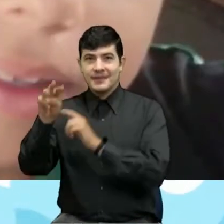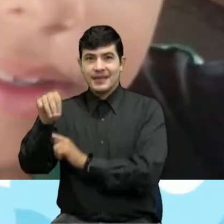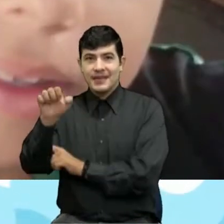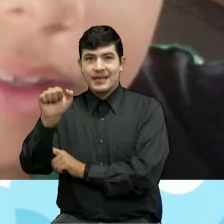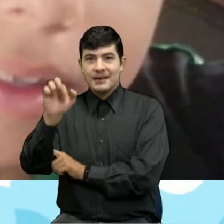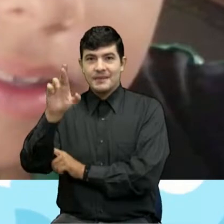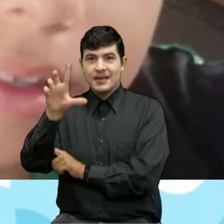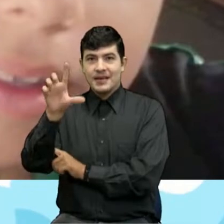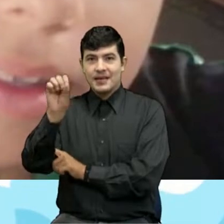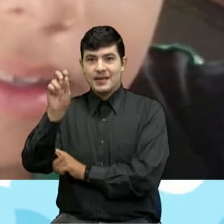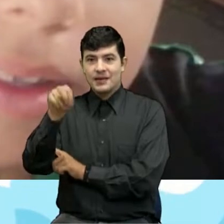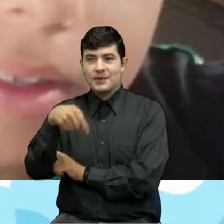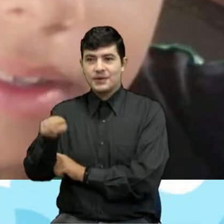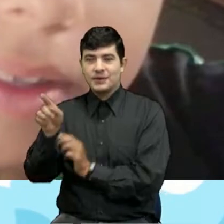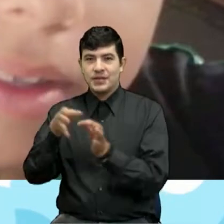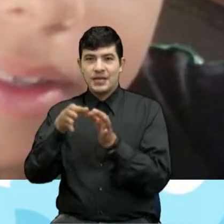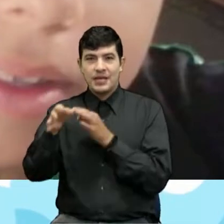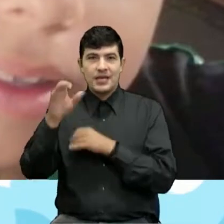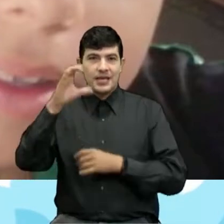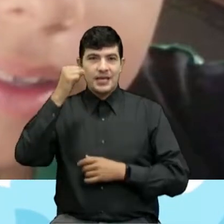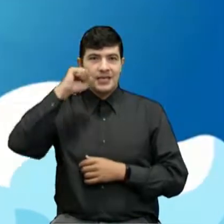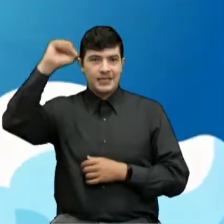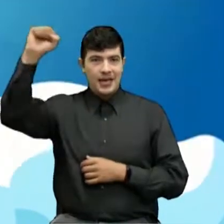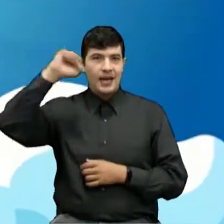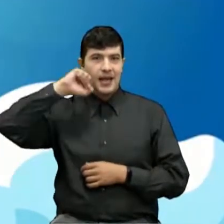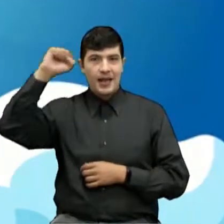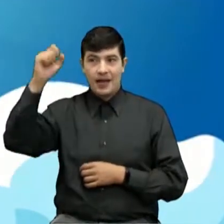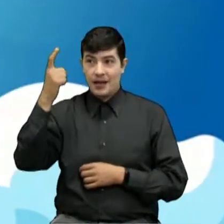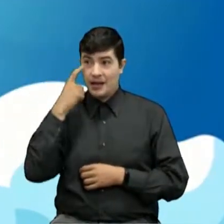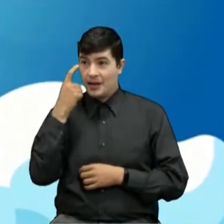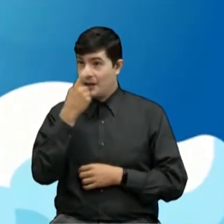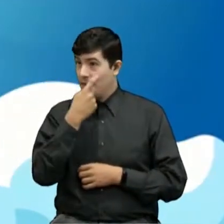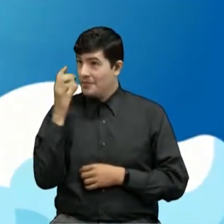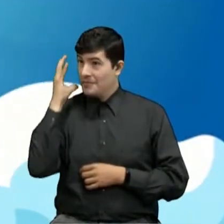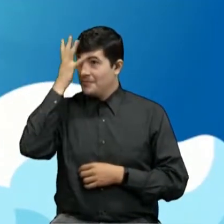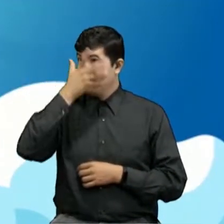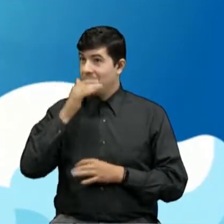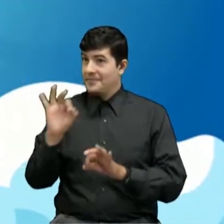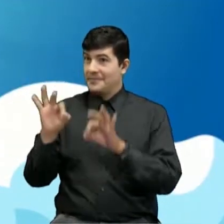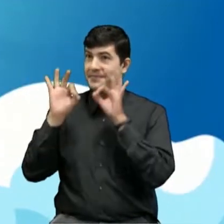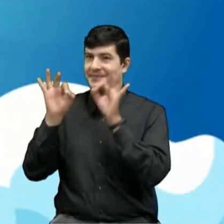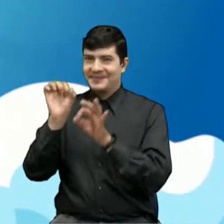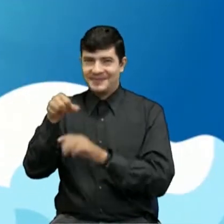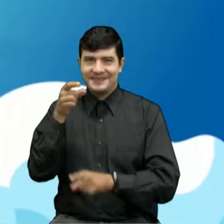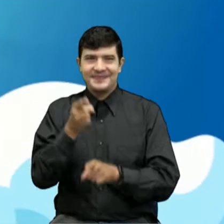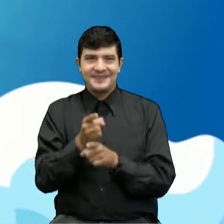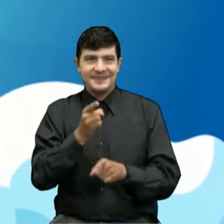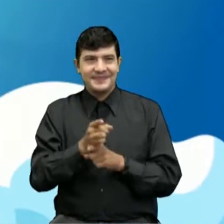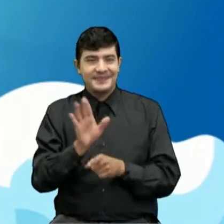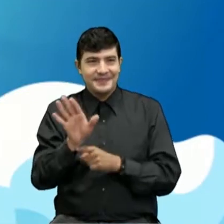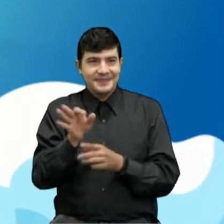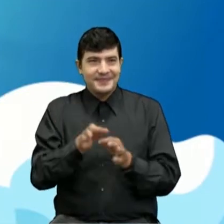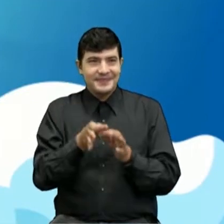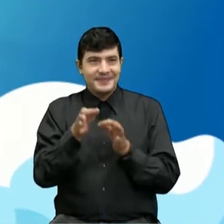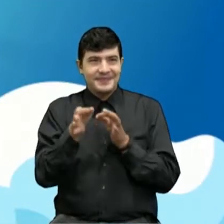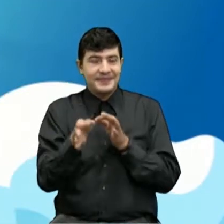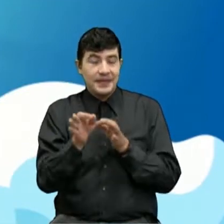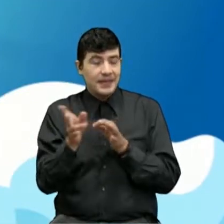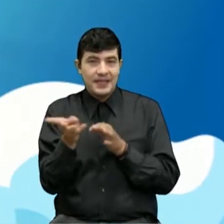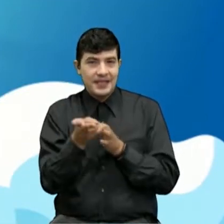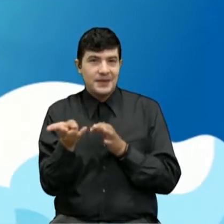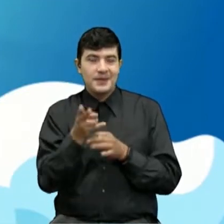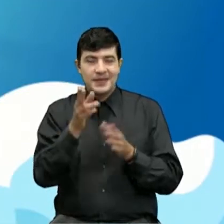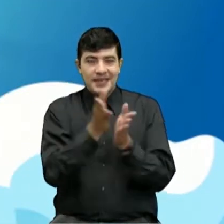desde Charalá, que hoy nos está saludando. ¡Qué ojos más bellos, Marlon! Muy bien, tengo por aquí, saludamos a estos